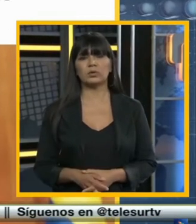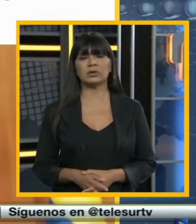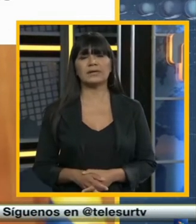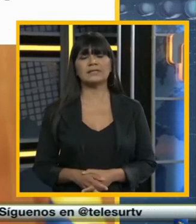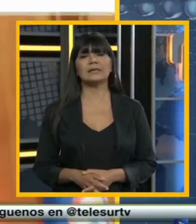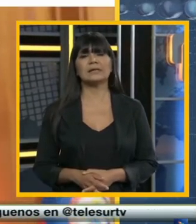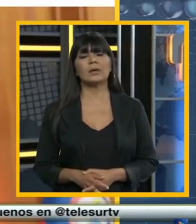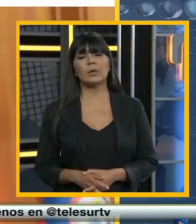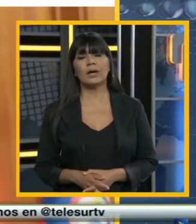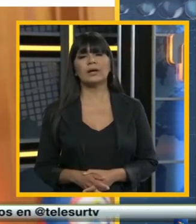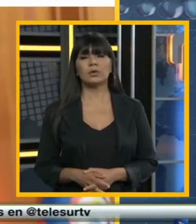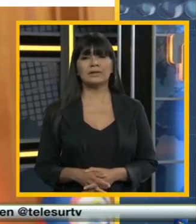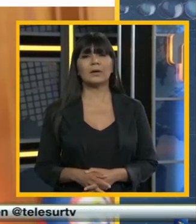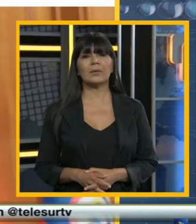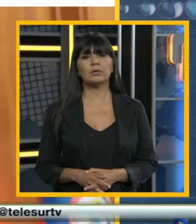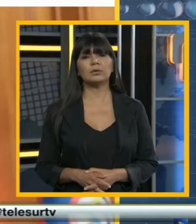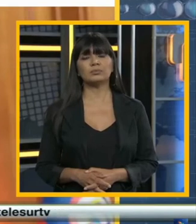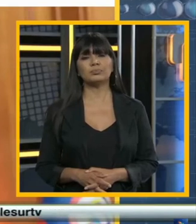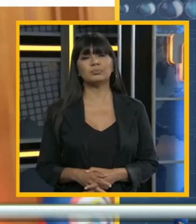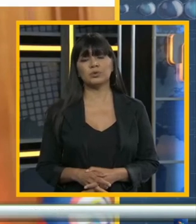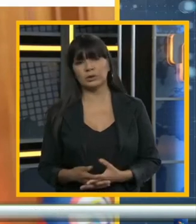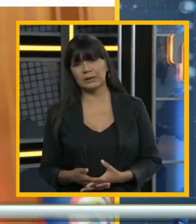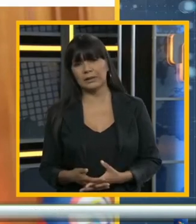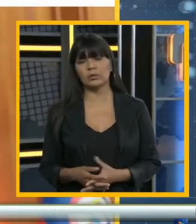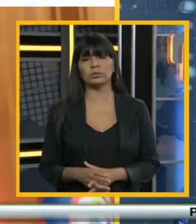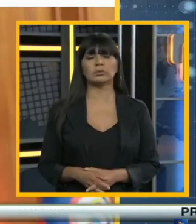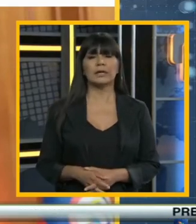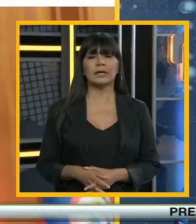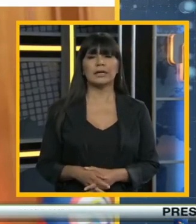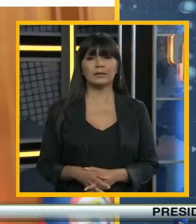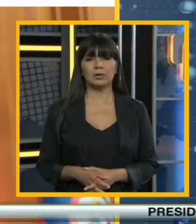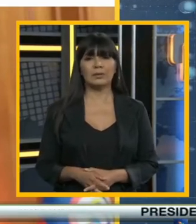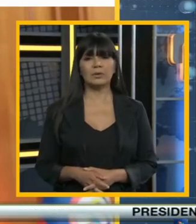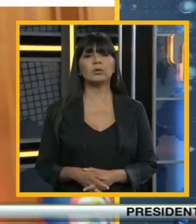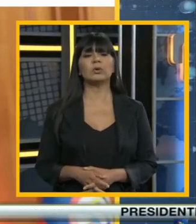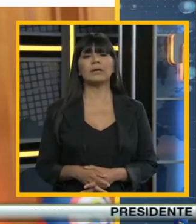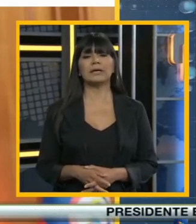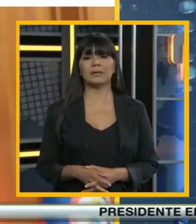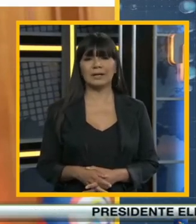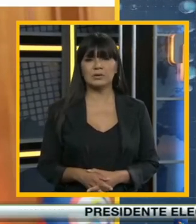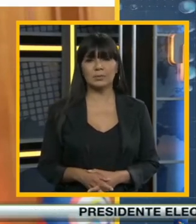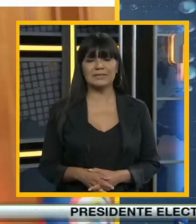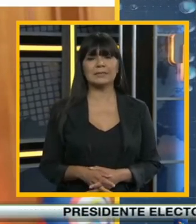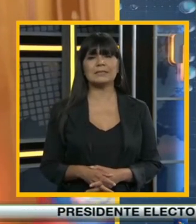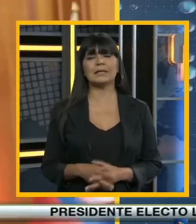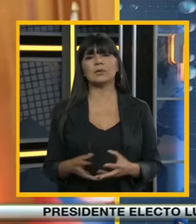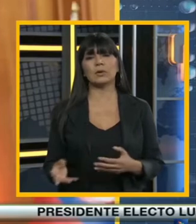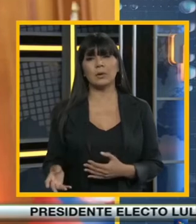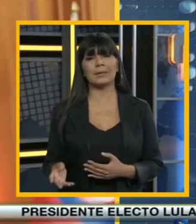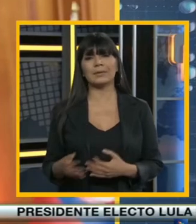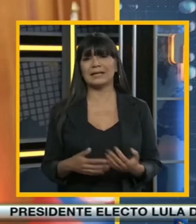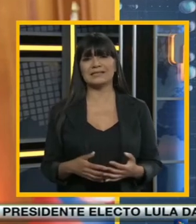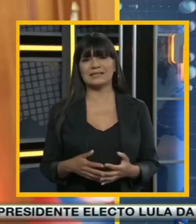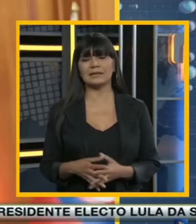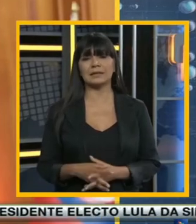de su discurso de ayer, una reunión de trabajo sostenida con Nicolás Maduro en el Palacio Presidencial, y